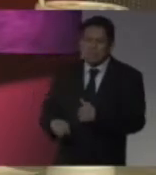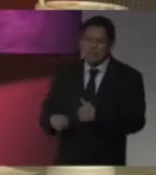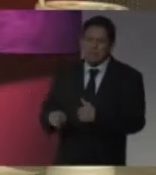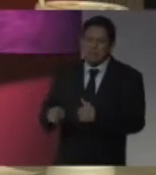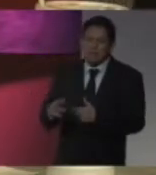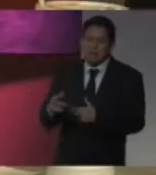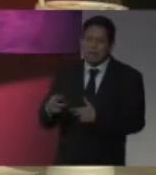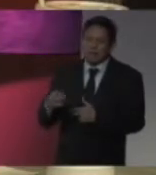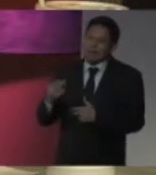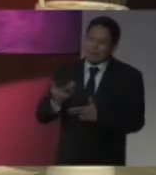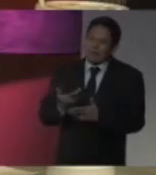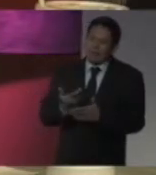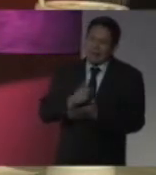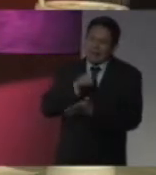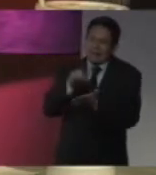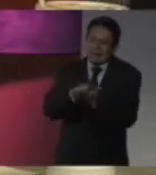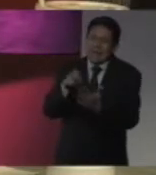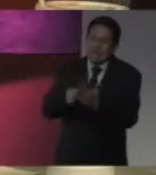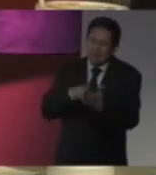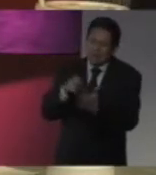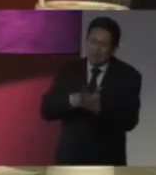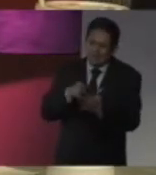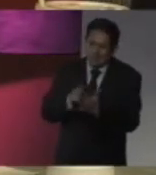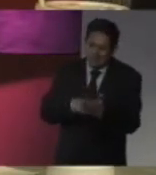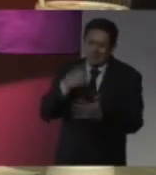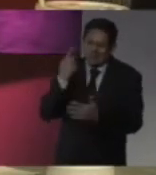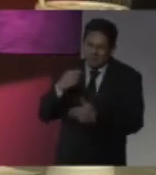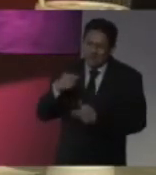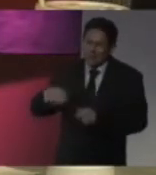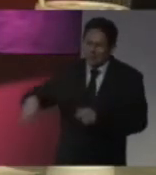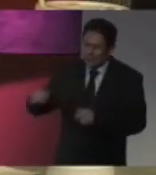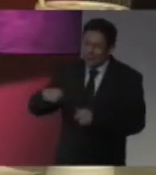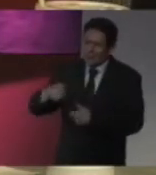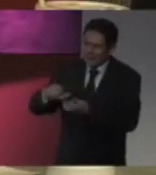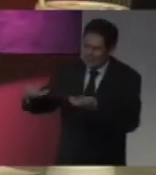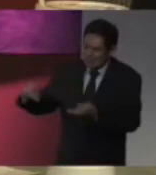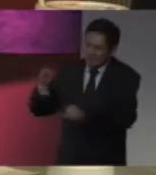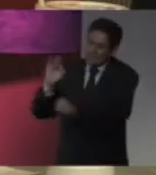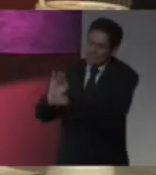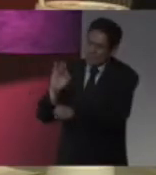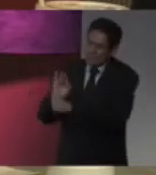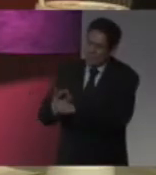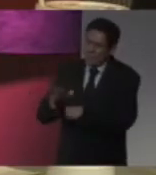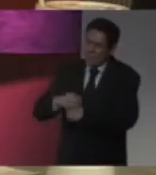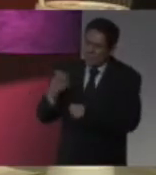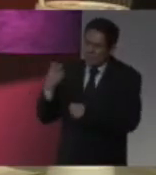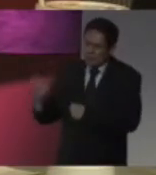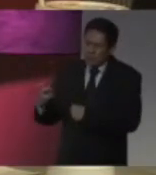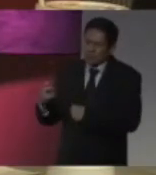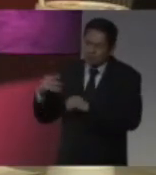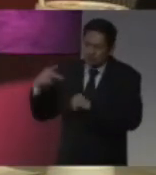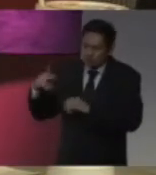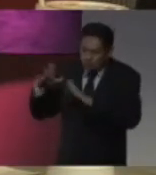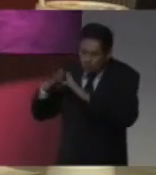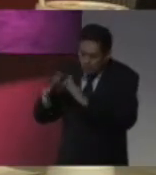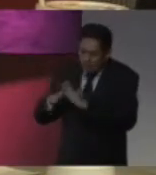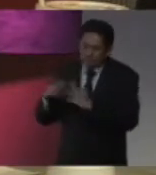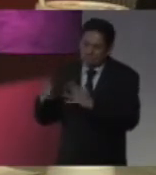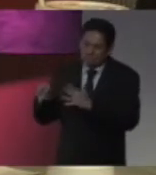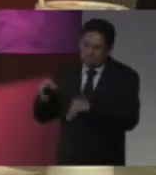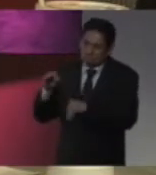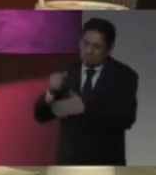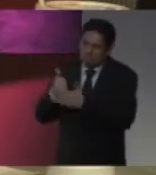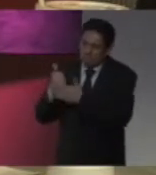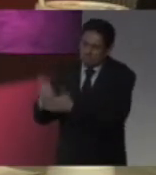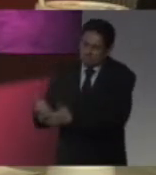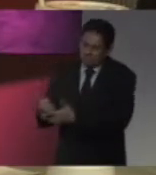de la defensa de las tierras comunales, que es donde finalmente es posible establecer un tipo